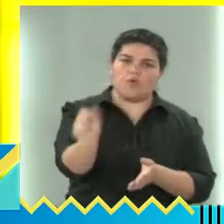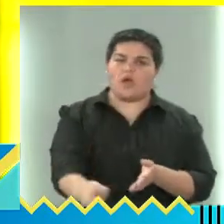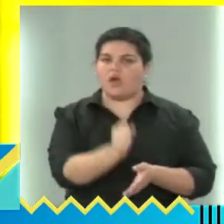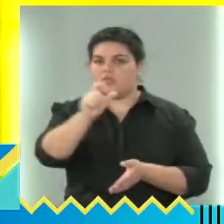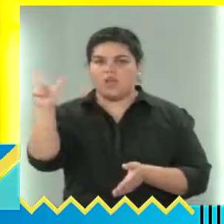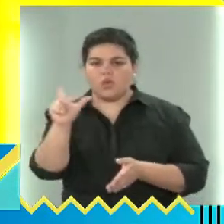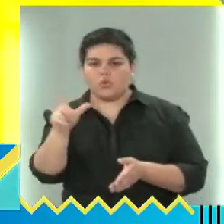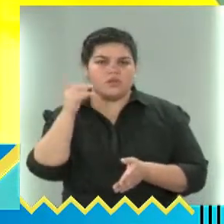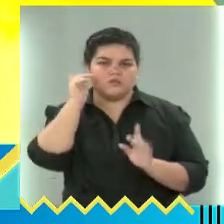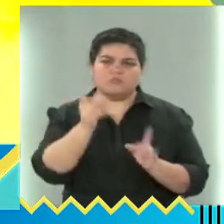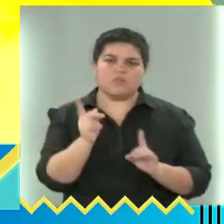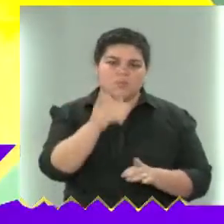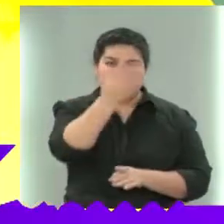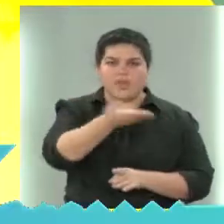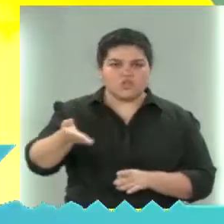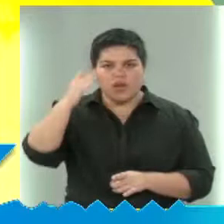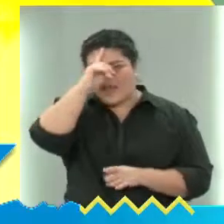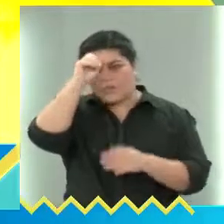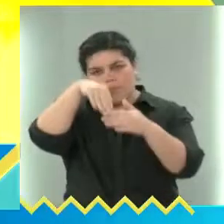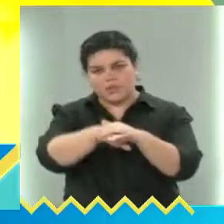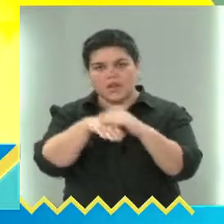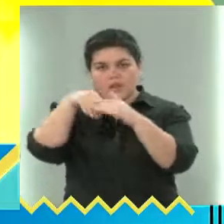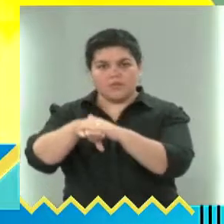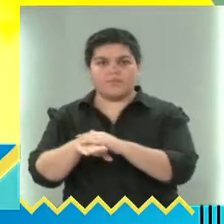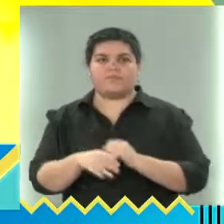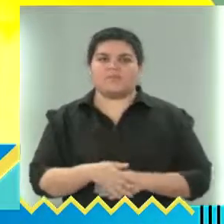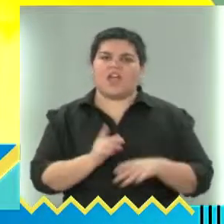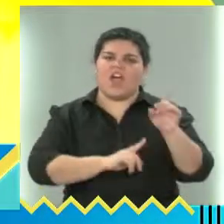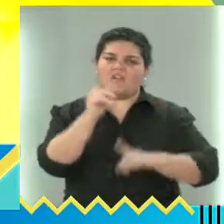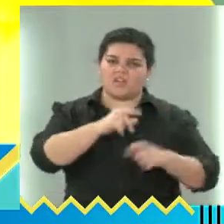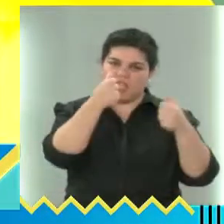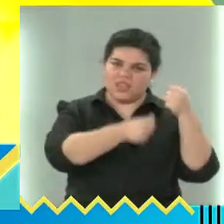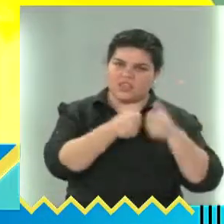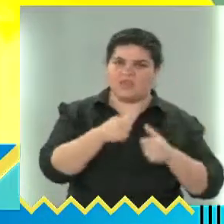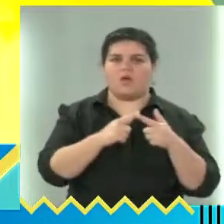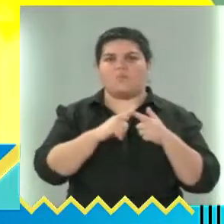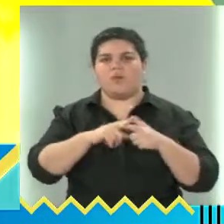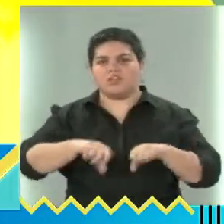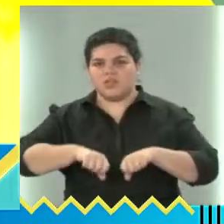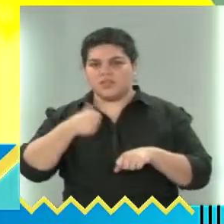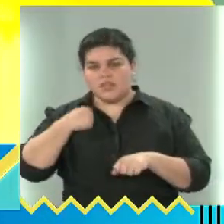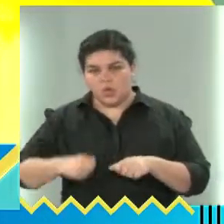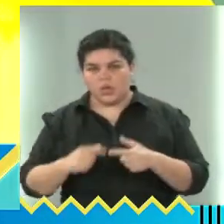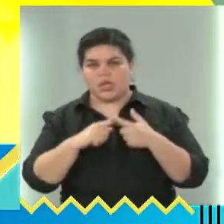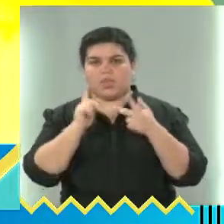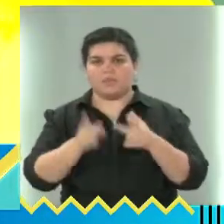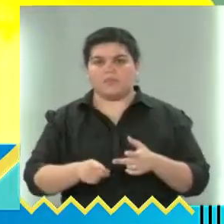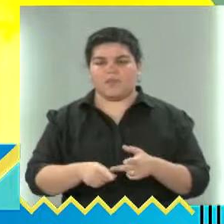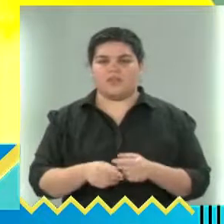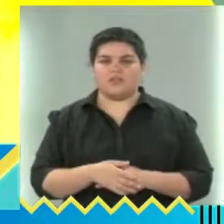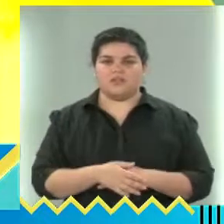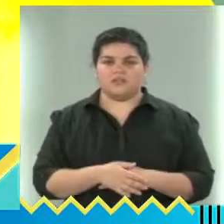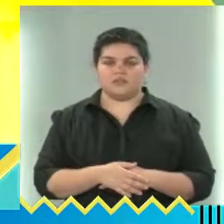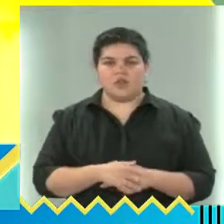mismo y donde hay politraumas, cirugías, tratamientos oncohematológicos, donde